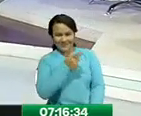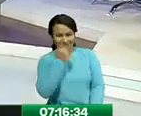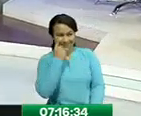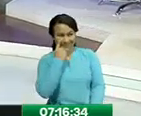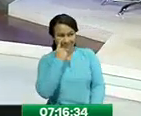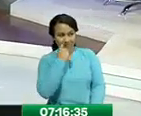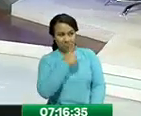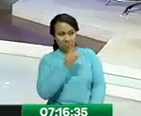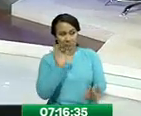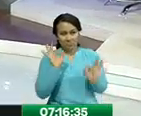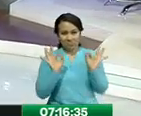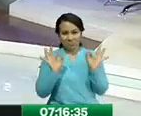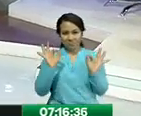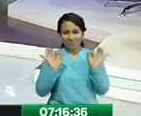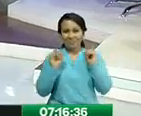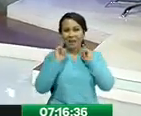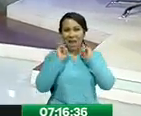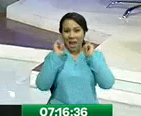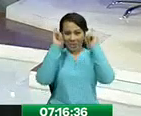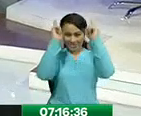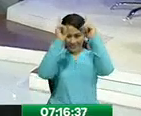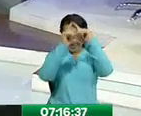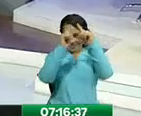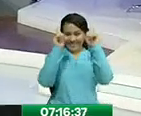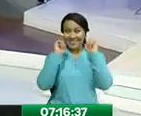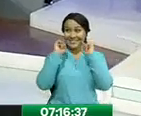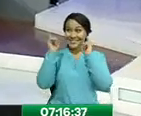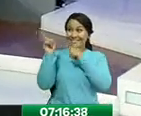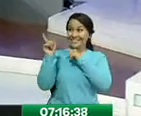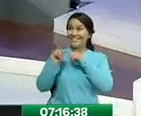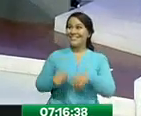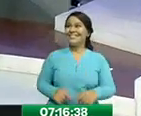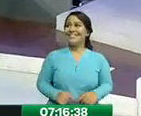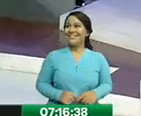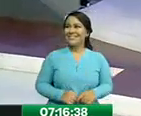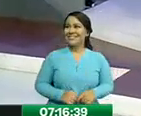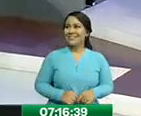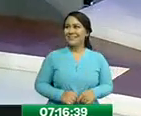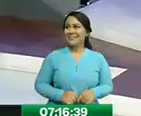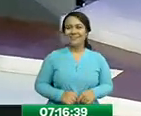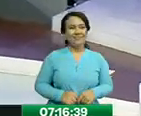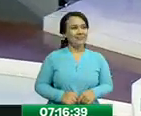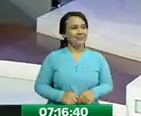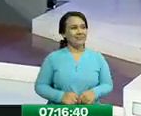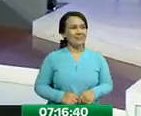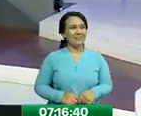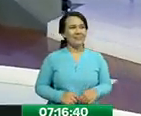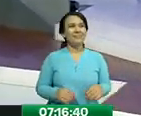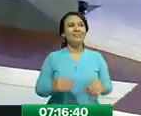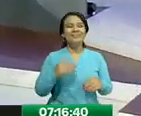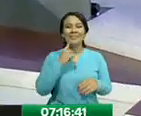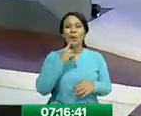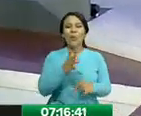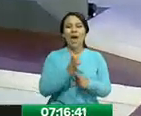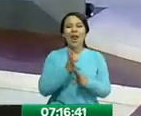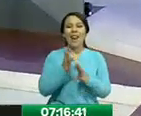Ah, y ese movimiento de cabeza. Miren. ¿Ah? Oiga, parece Reagan la del exorcista. El iguanazo es esto.